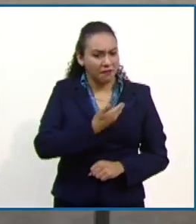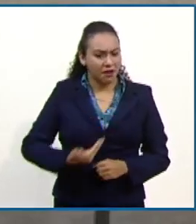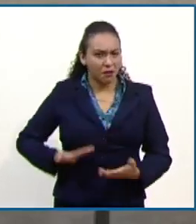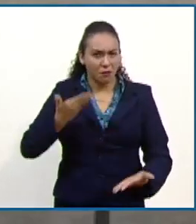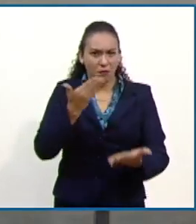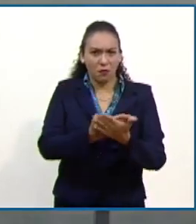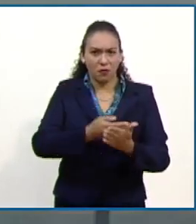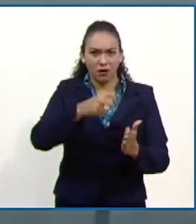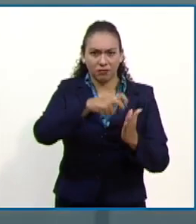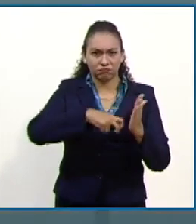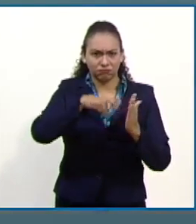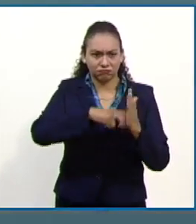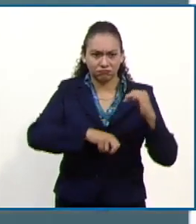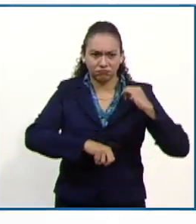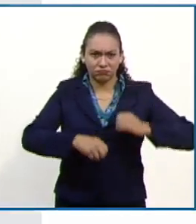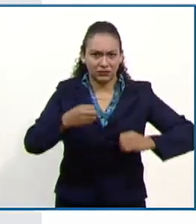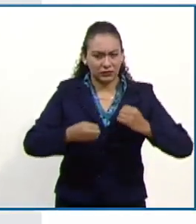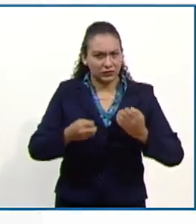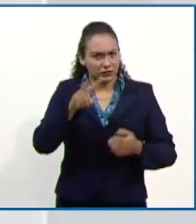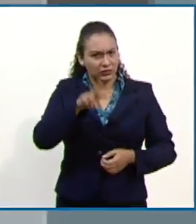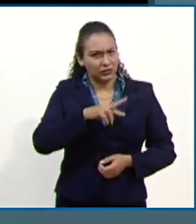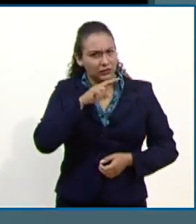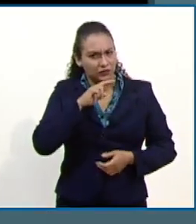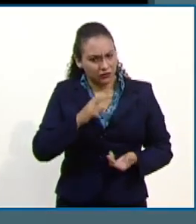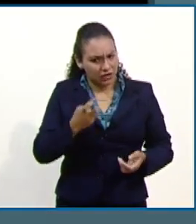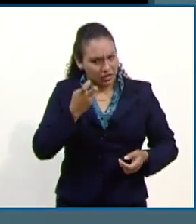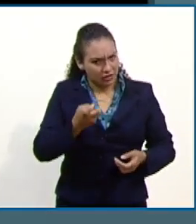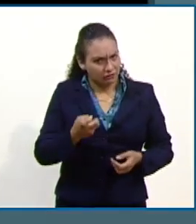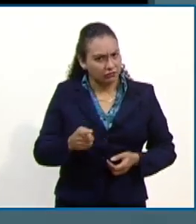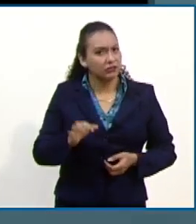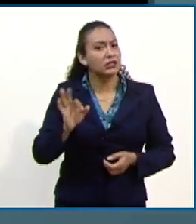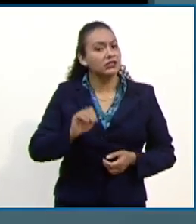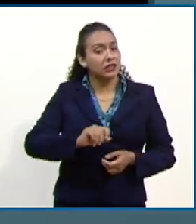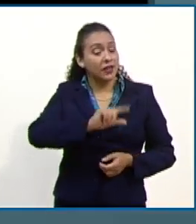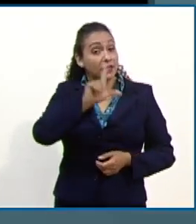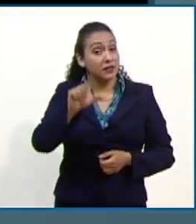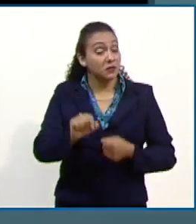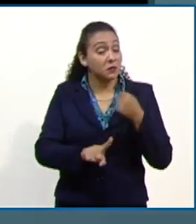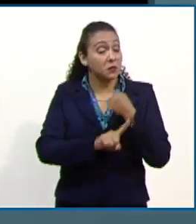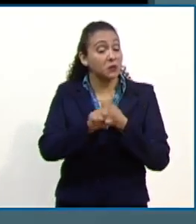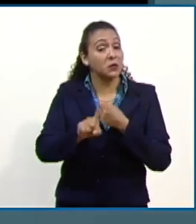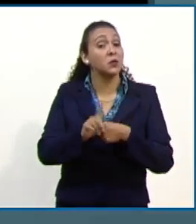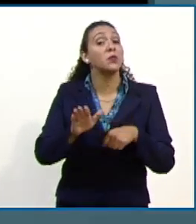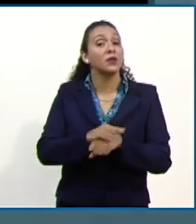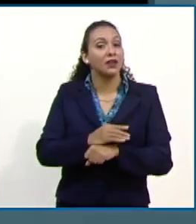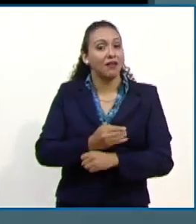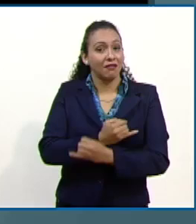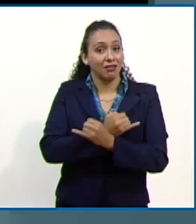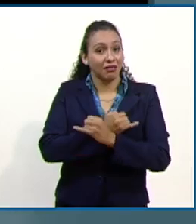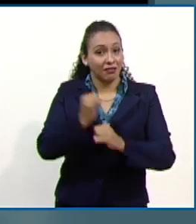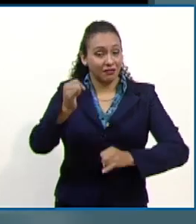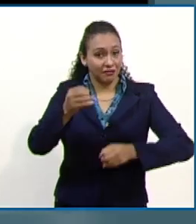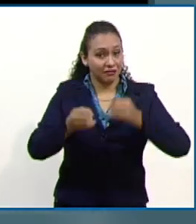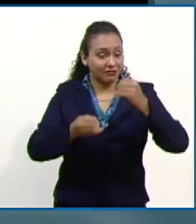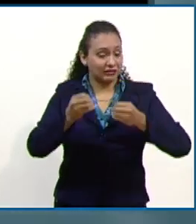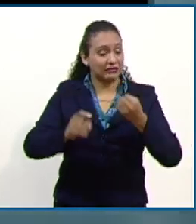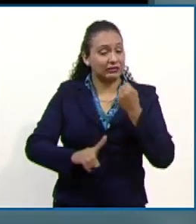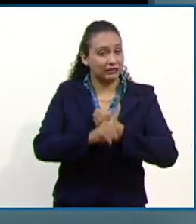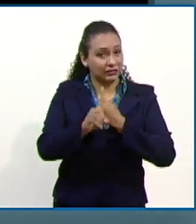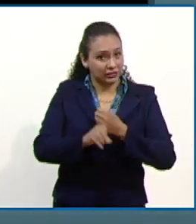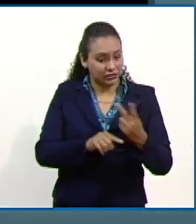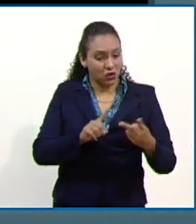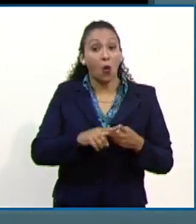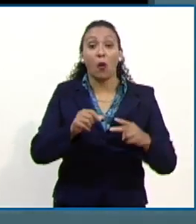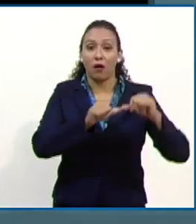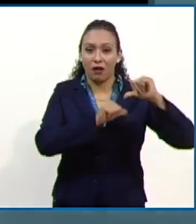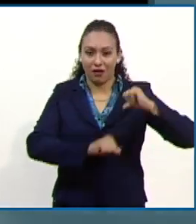Poder Judicial. Iniciativa dijo que podría socavar la independencia judicial y la división de poderes. Por su parte, la